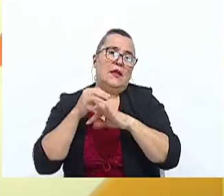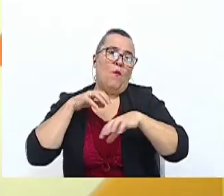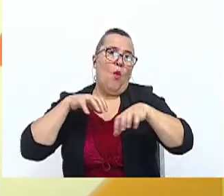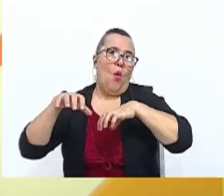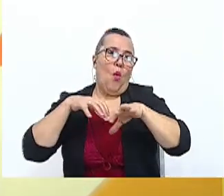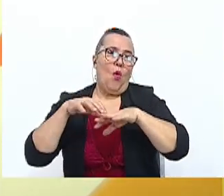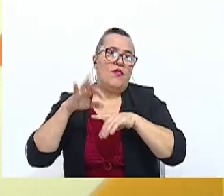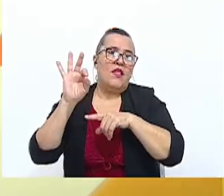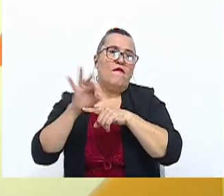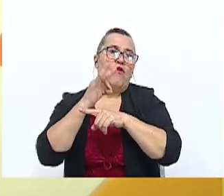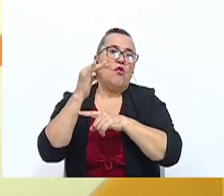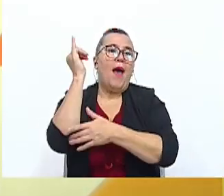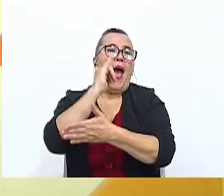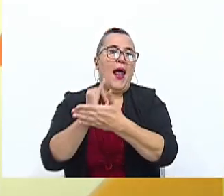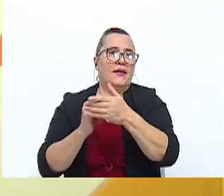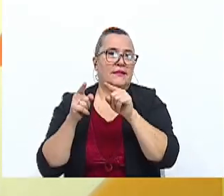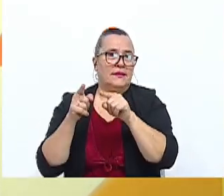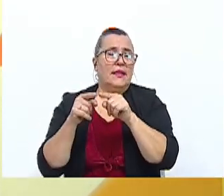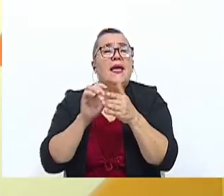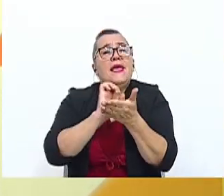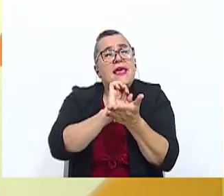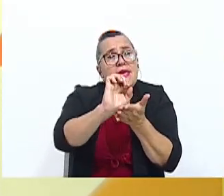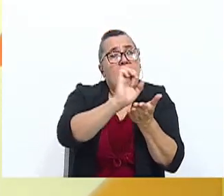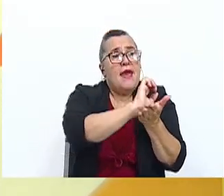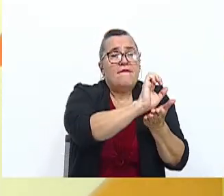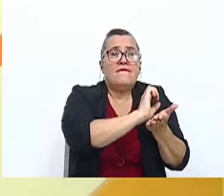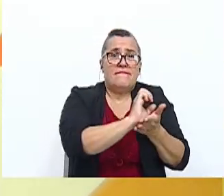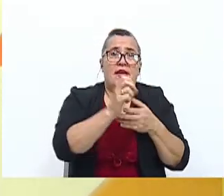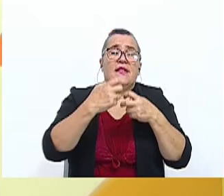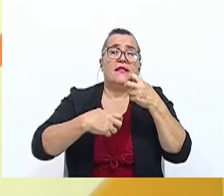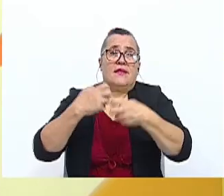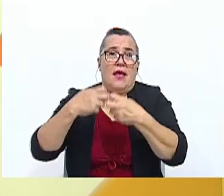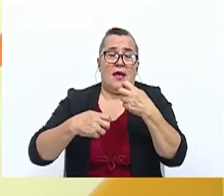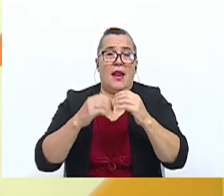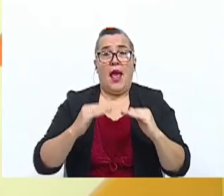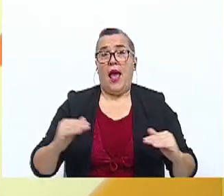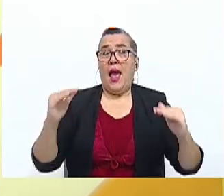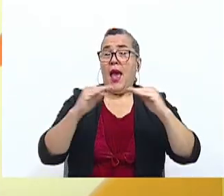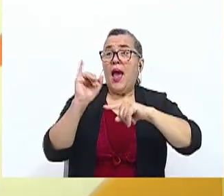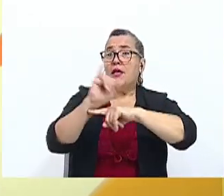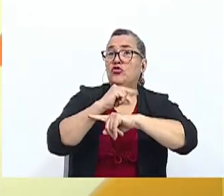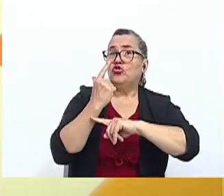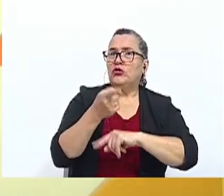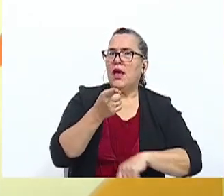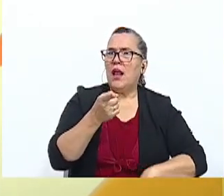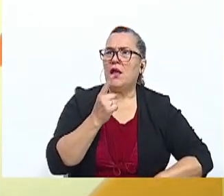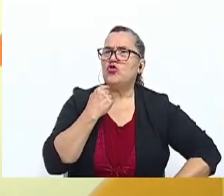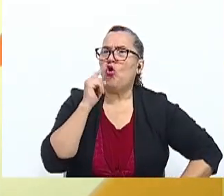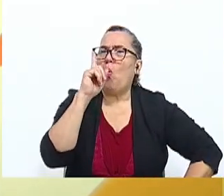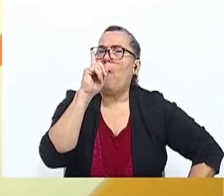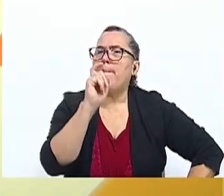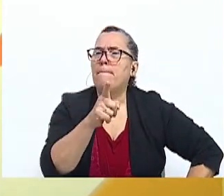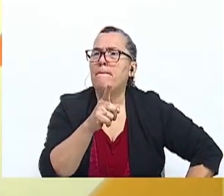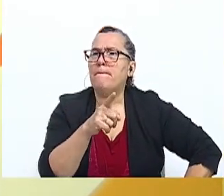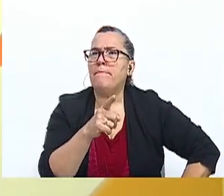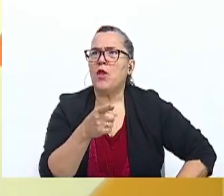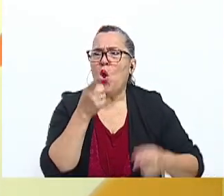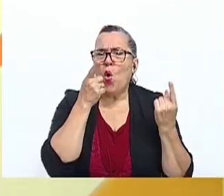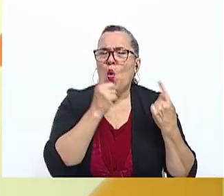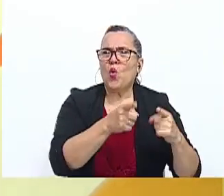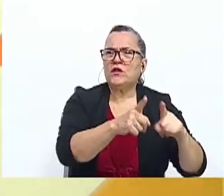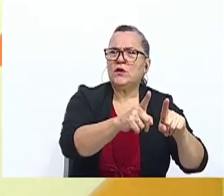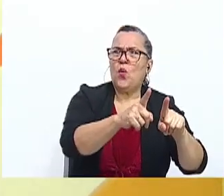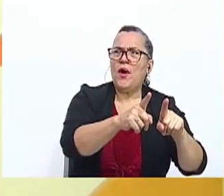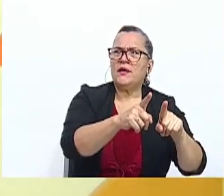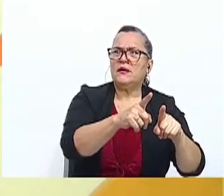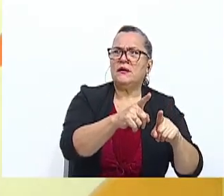de manera artesanal y evitar esta problemática. A nivel social les pregunté que cuáles eran algunas consecuencias que